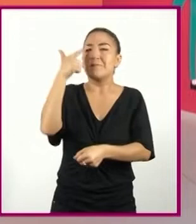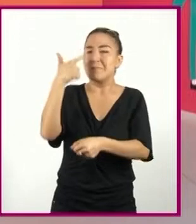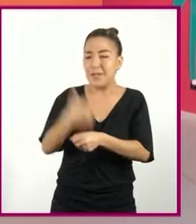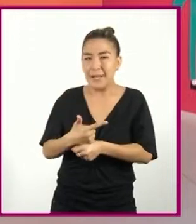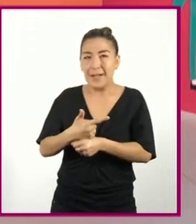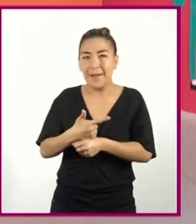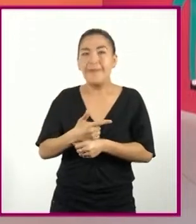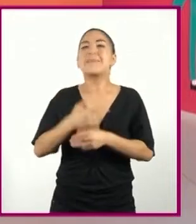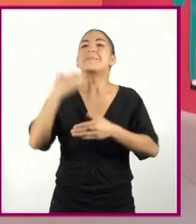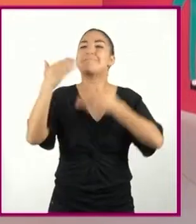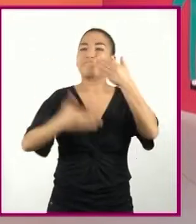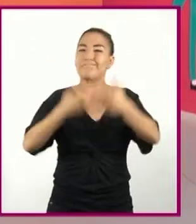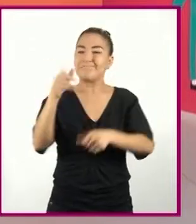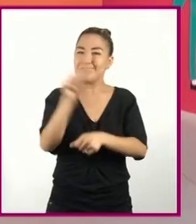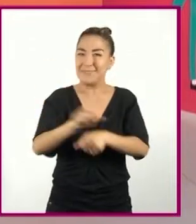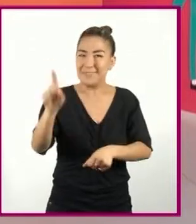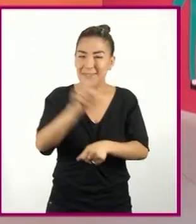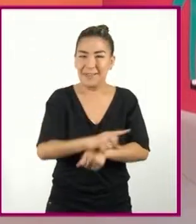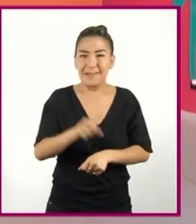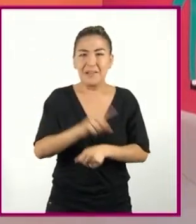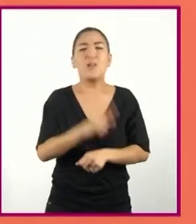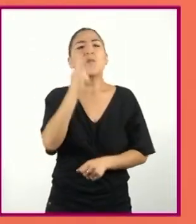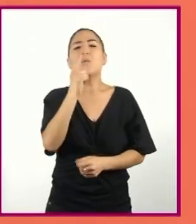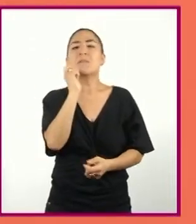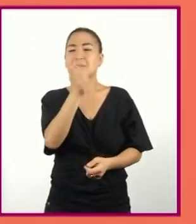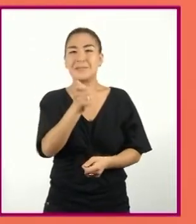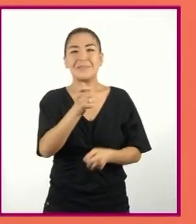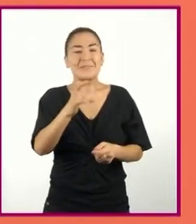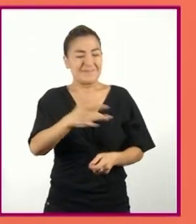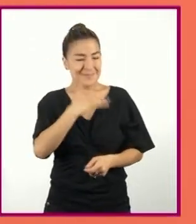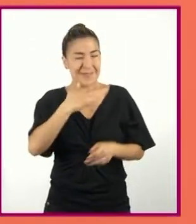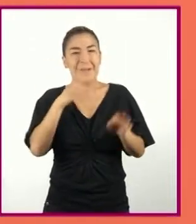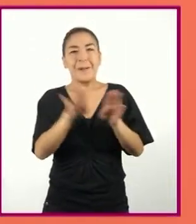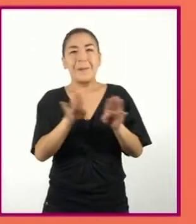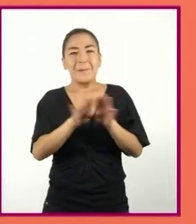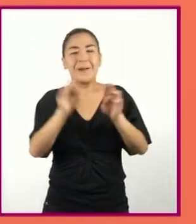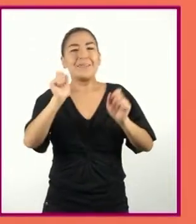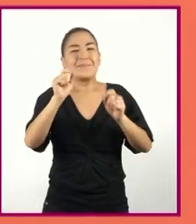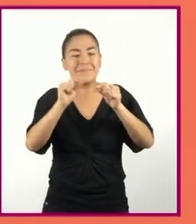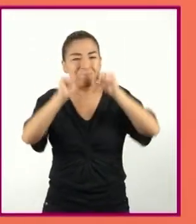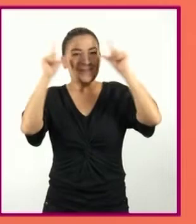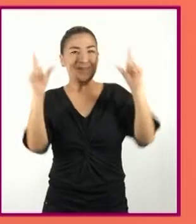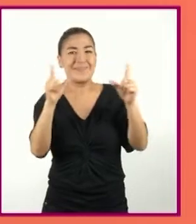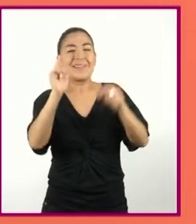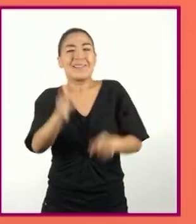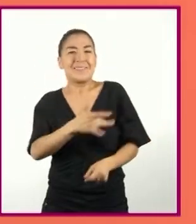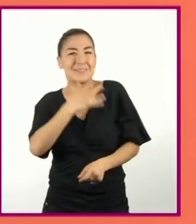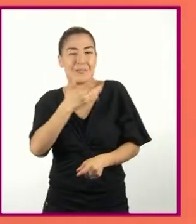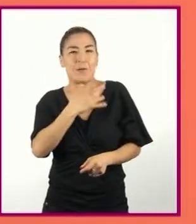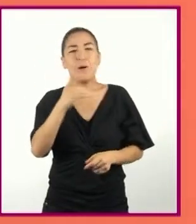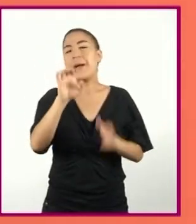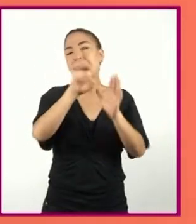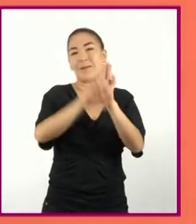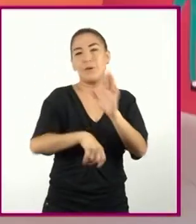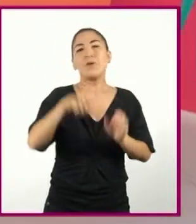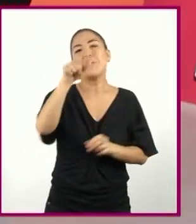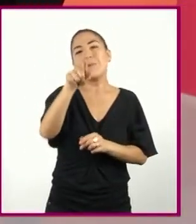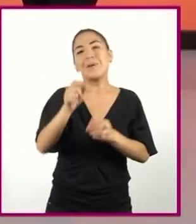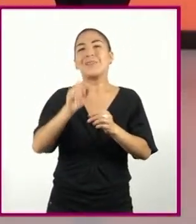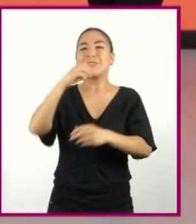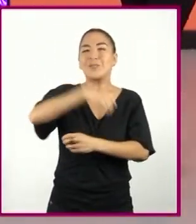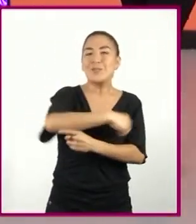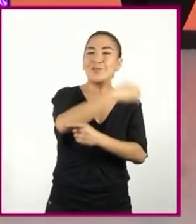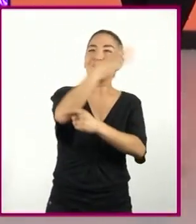lo vivimos cada día. Solo basta con abrir los sentidos. Por ejemplo, al contemplar la salida del